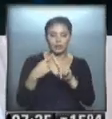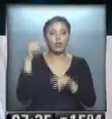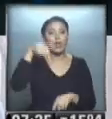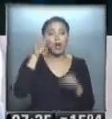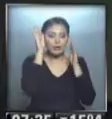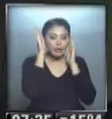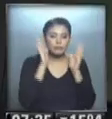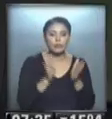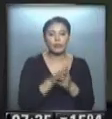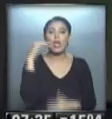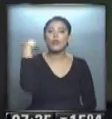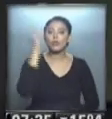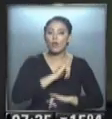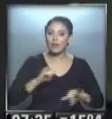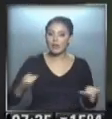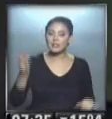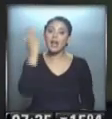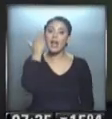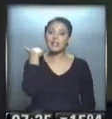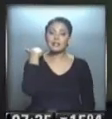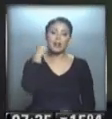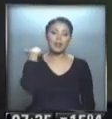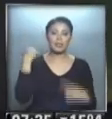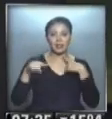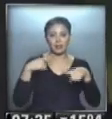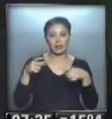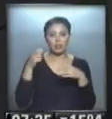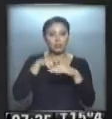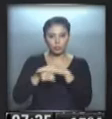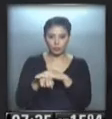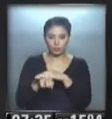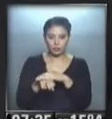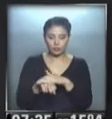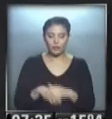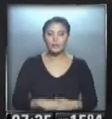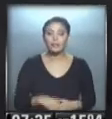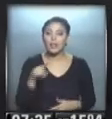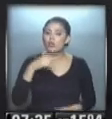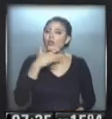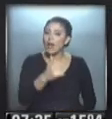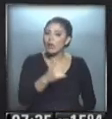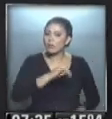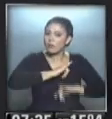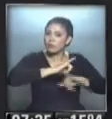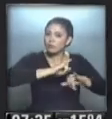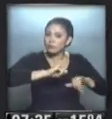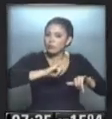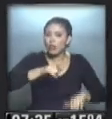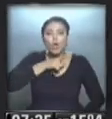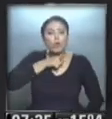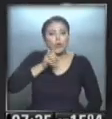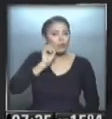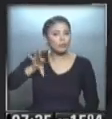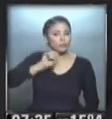Ahora nos ocupamos de la conferencia de prensa que brindaron ayer los metrodelegados. Los trabajadores del subte denunciaron una campaña de difamación en